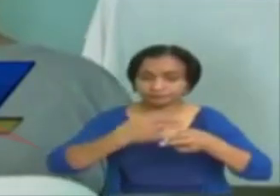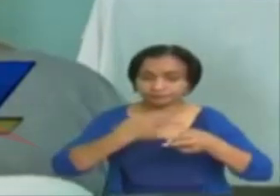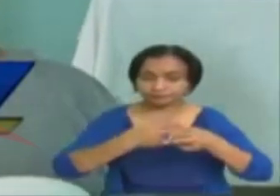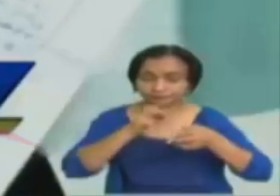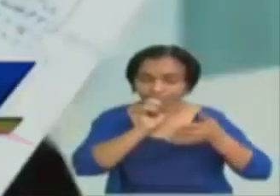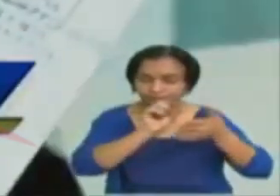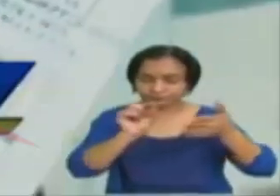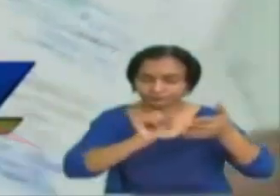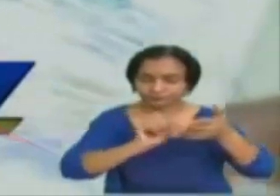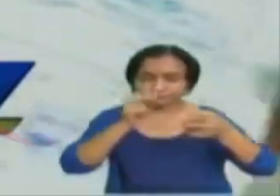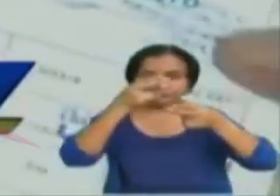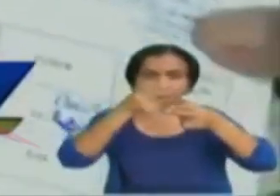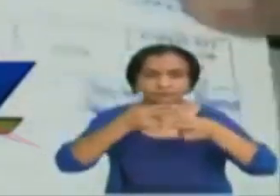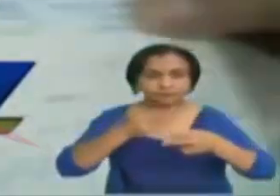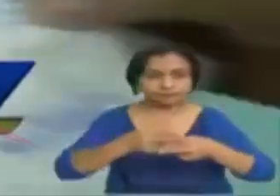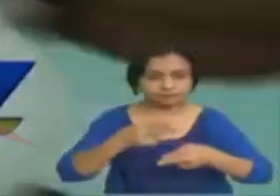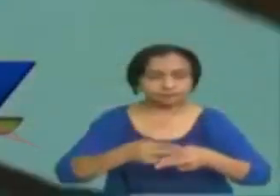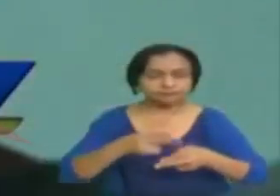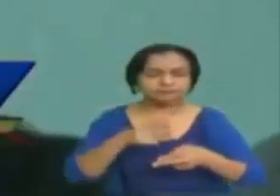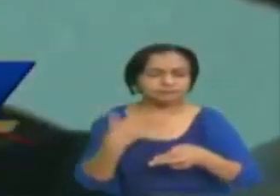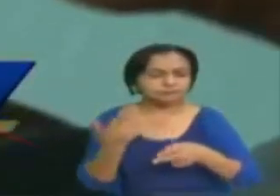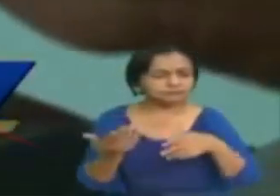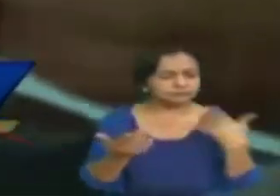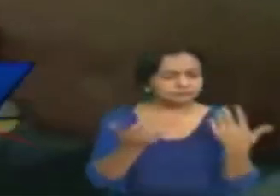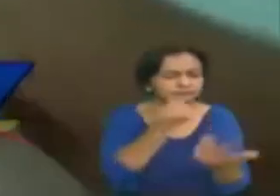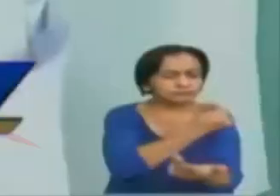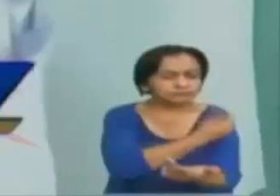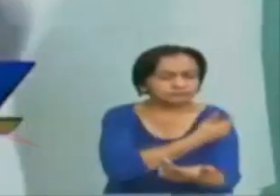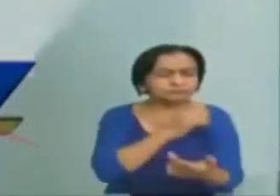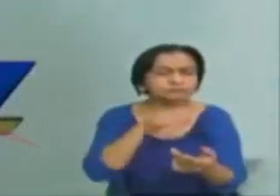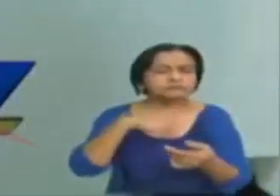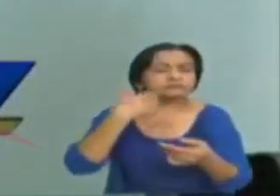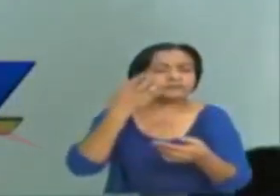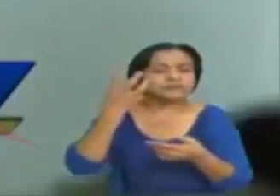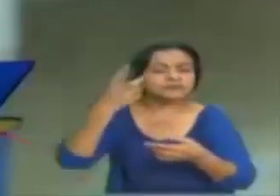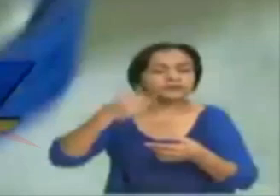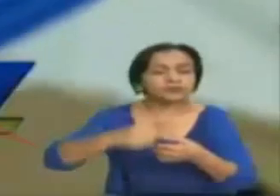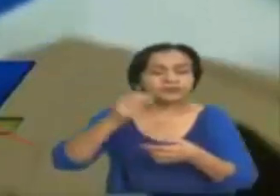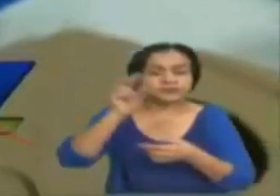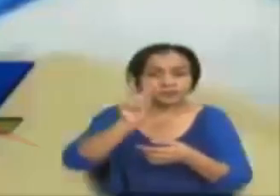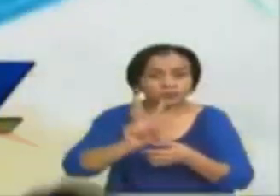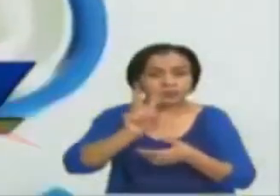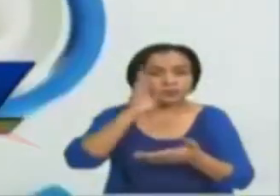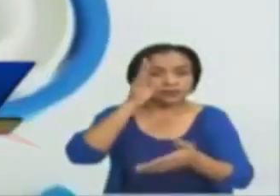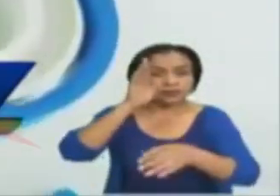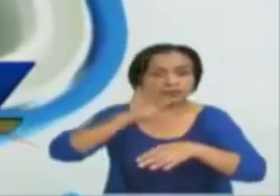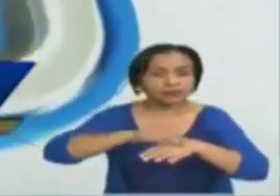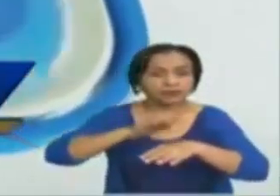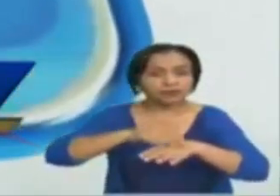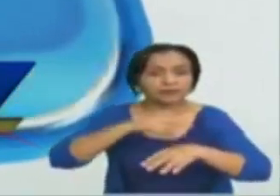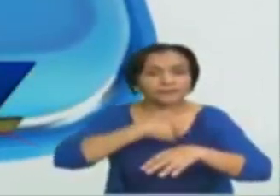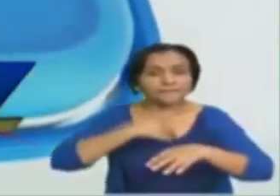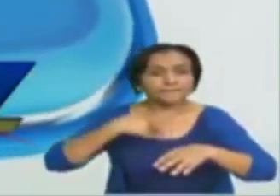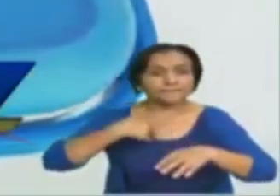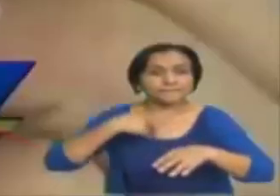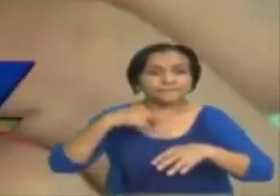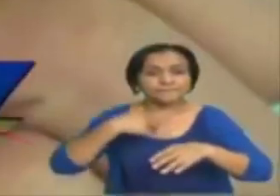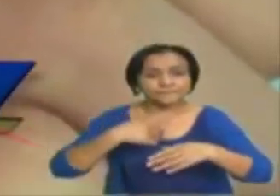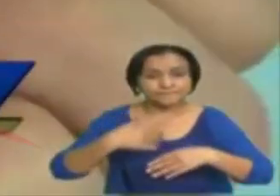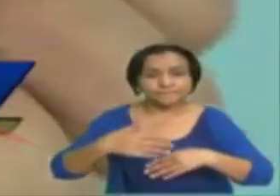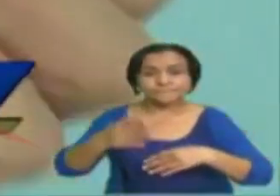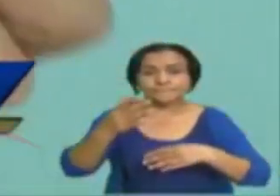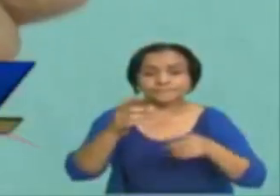fronterizo a las 8 de la mañana el chip y tapón el hospital primario primera y segunda 12 a las 8